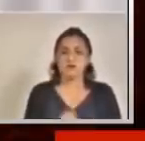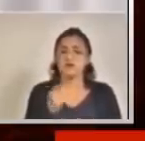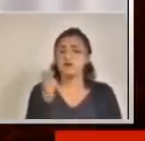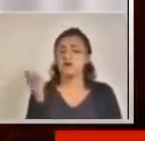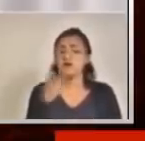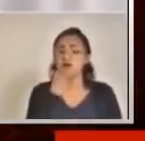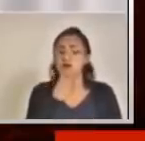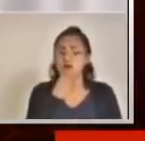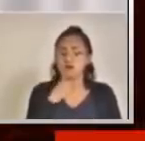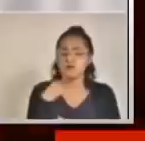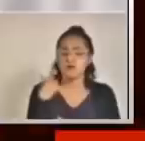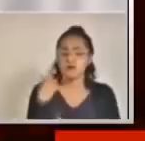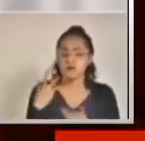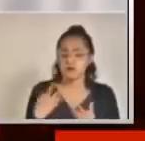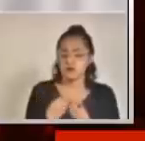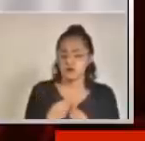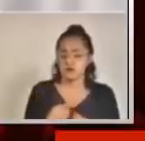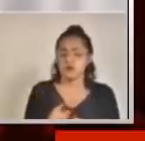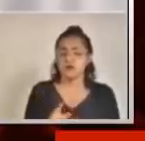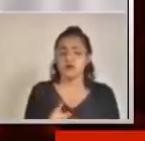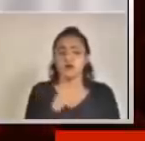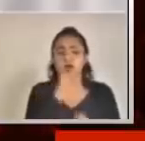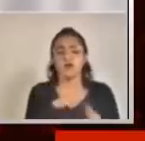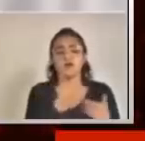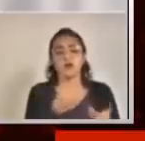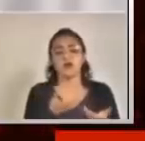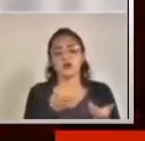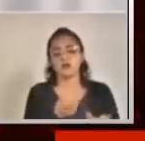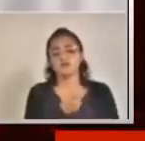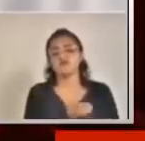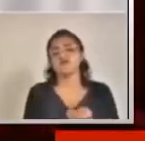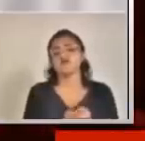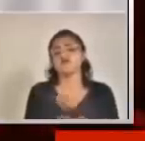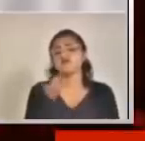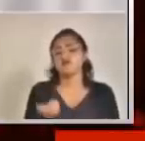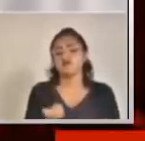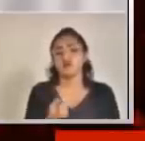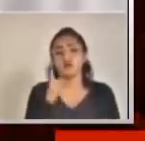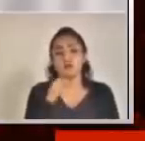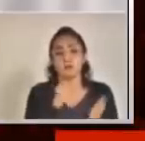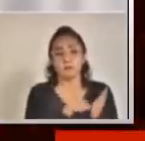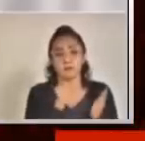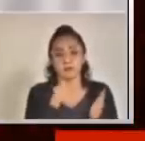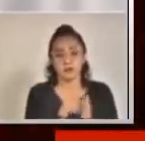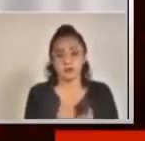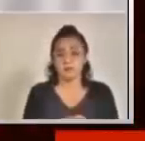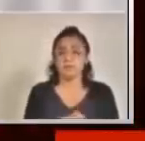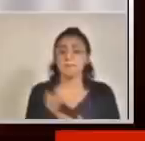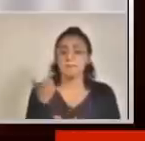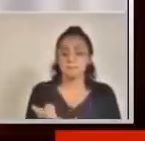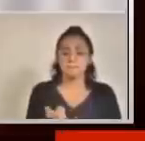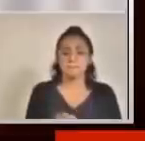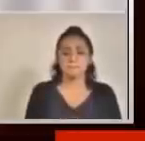asesor afuera del senado en la calle y ahí le entregó un millón de pesos